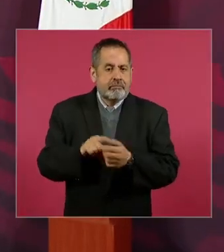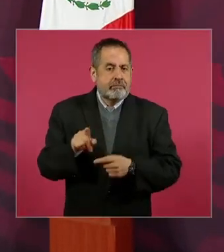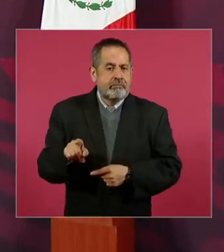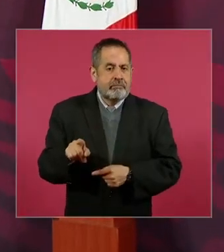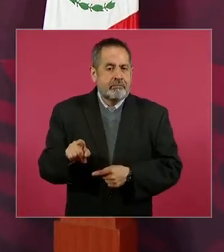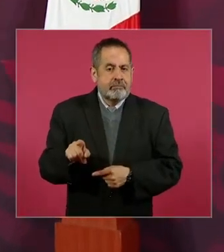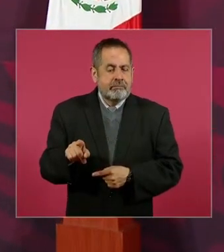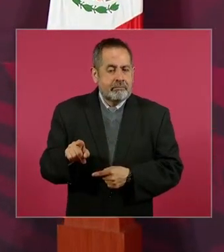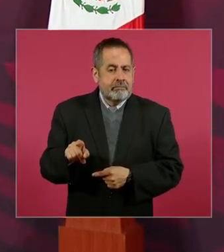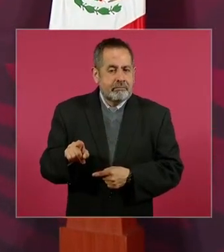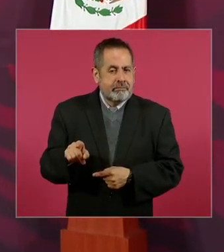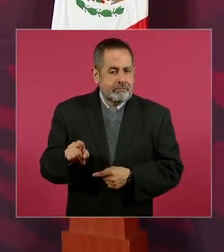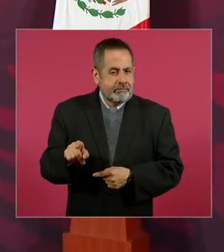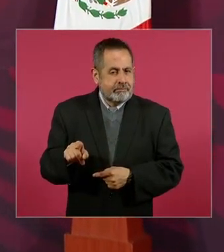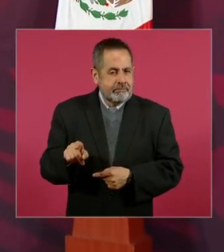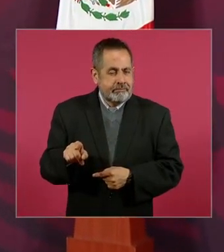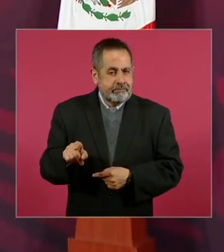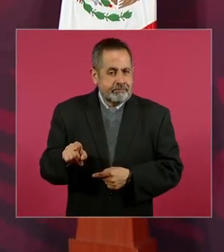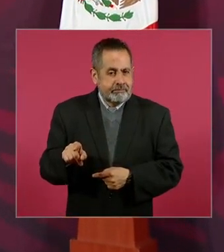la línea